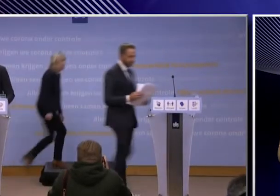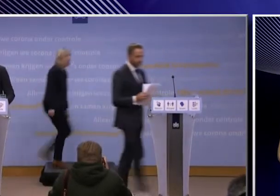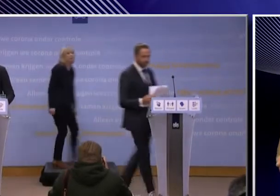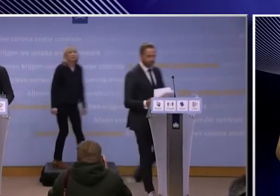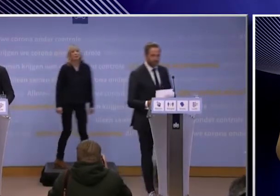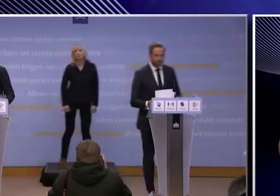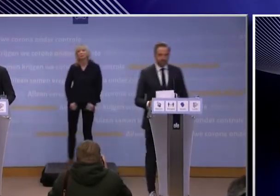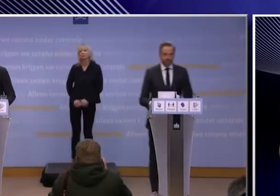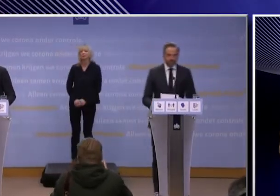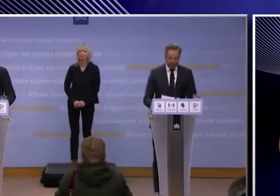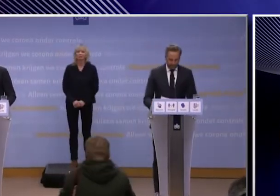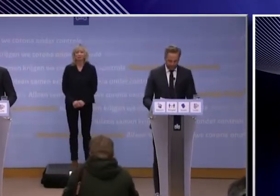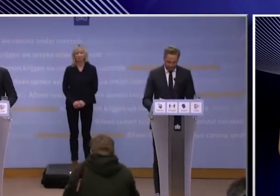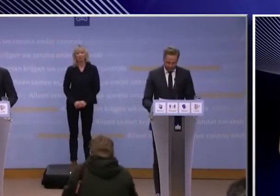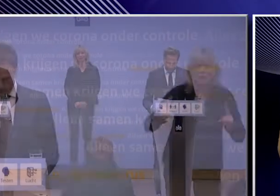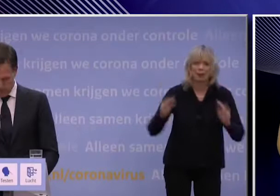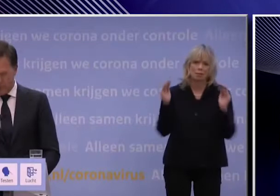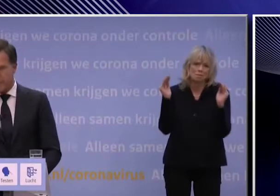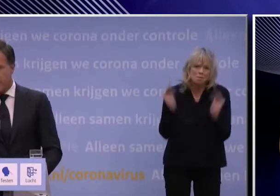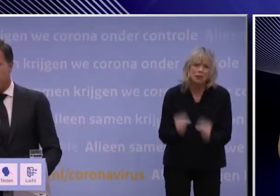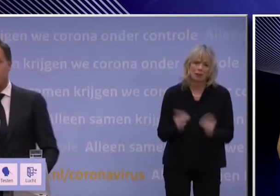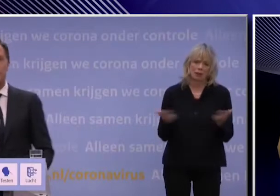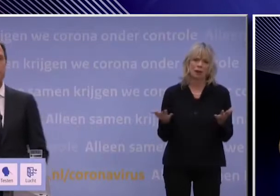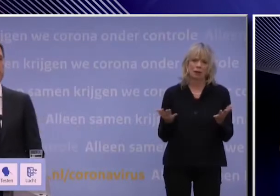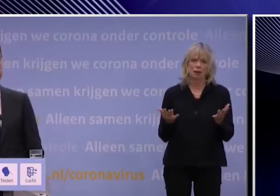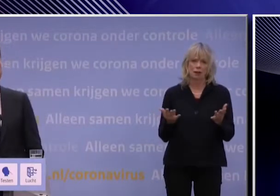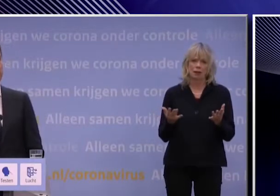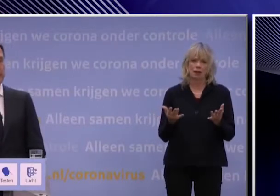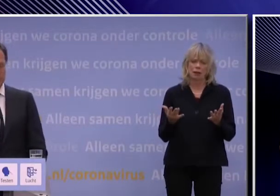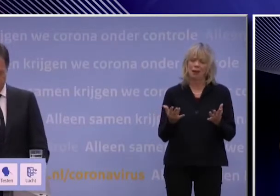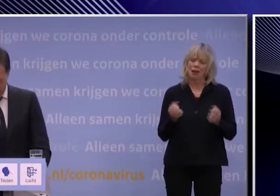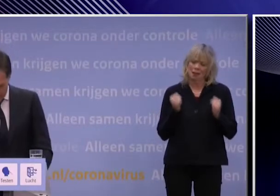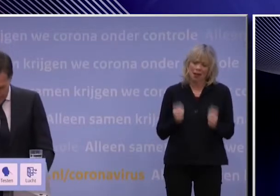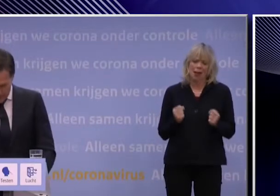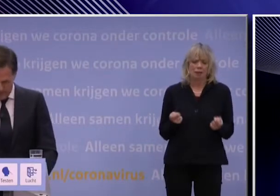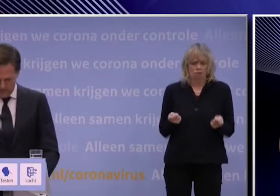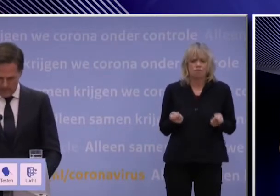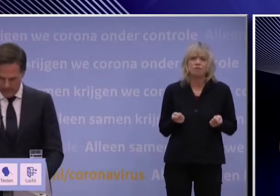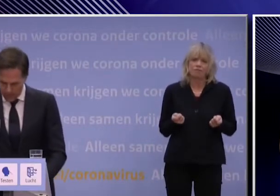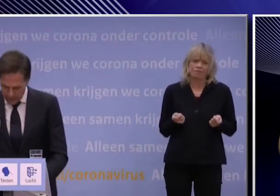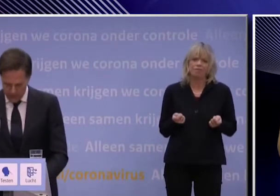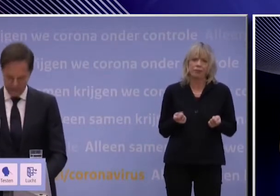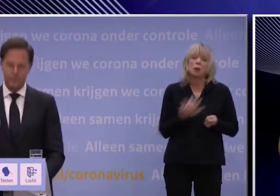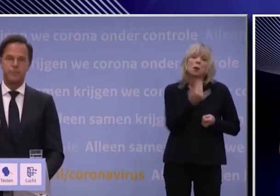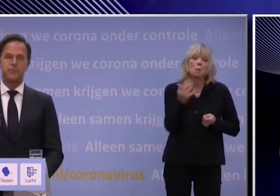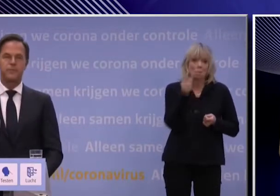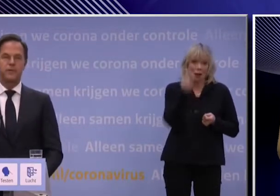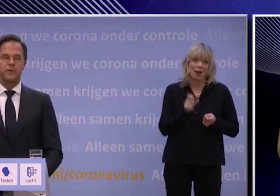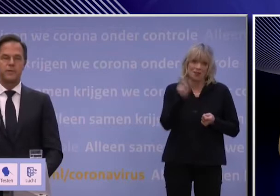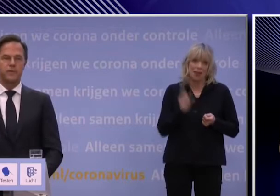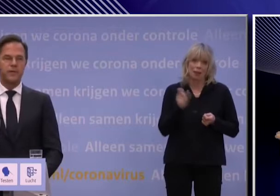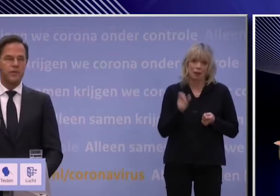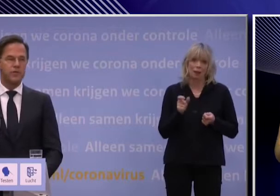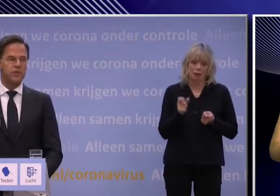costo económico un kik dónde se inyecta el virus y esto viene con una especie de test de antígeno para comprobar que efectivamente